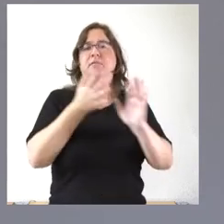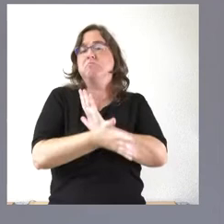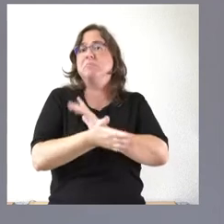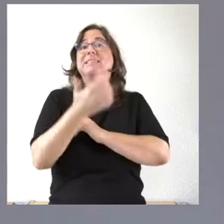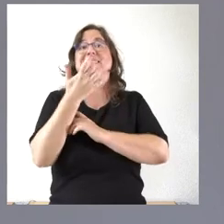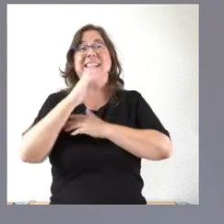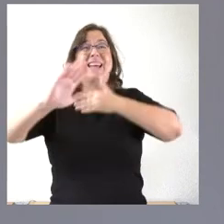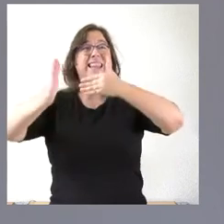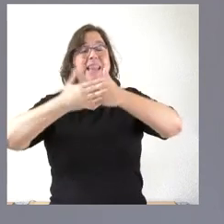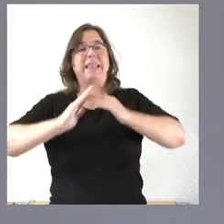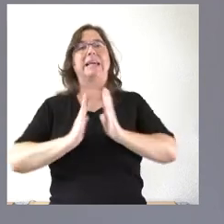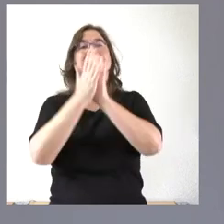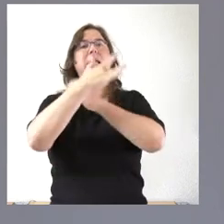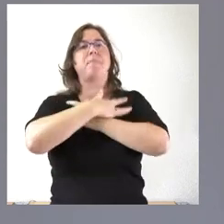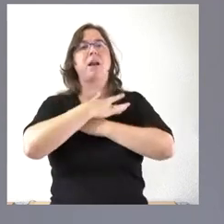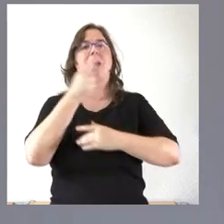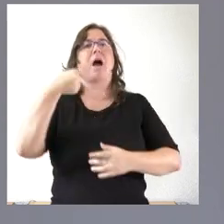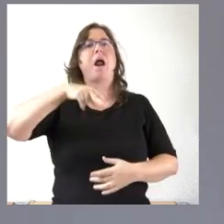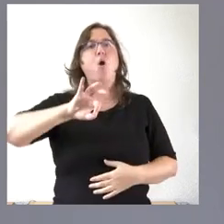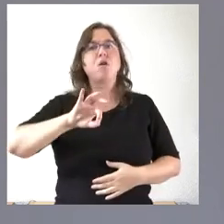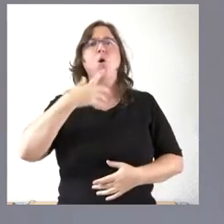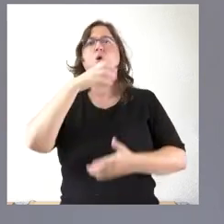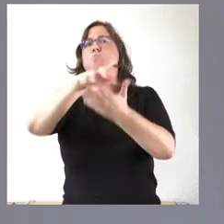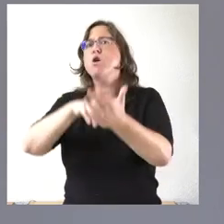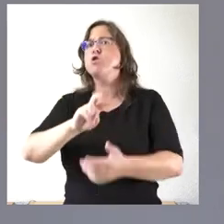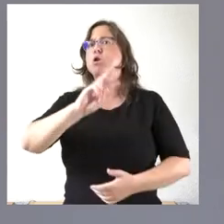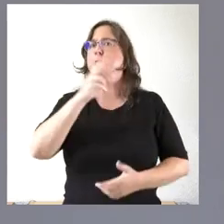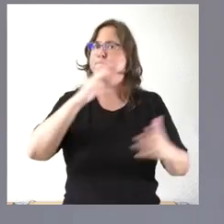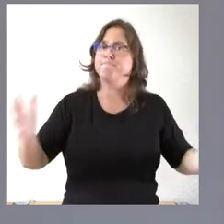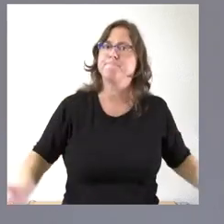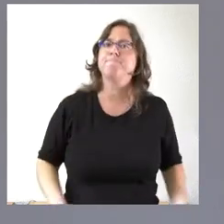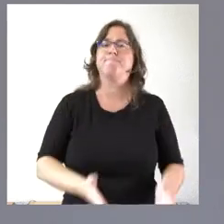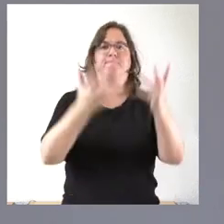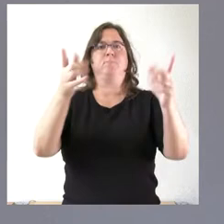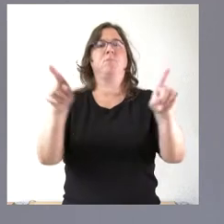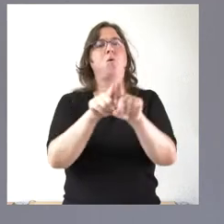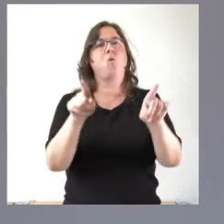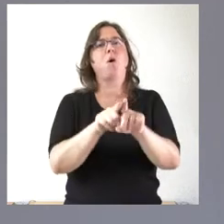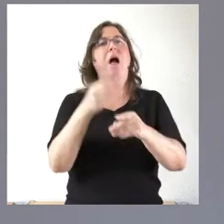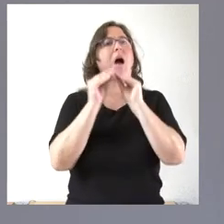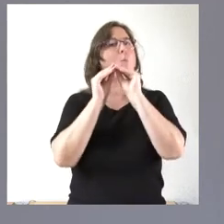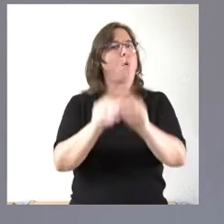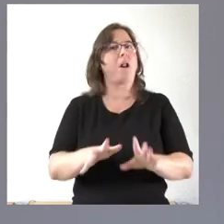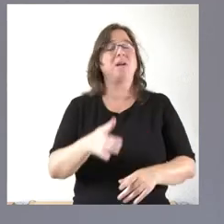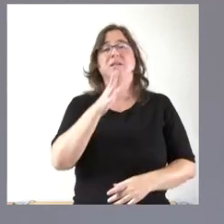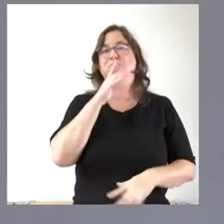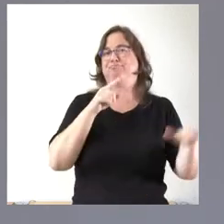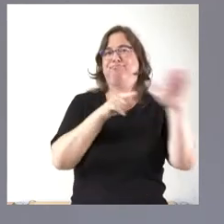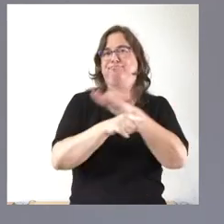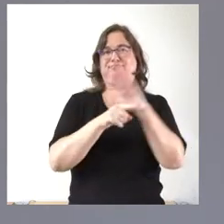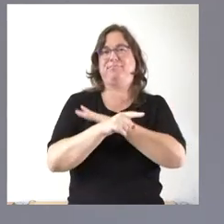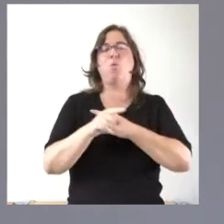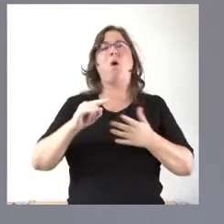proyecto en torno a este asunto o cualquier otro, pues nosotros, y animamos al resto de administraciones públicas a que hagan lo mismo, pues tramitaríamos ese